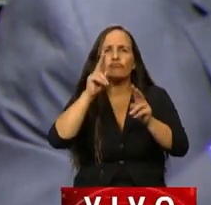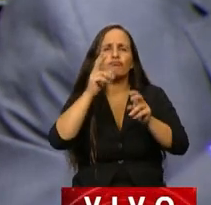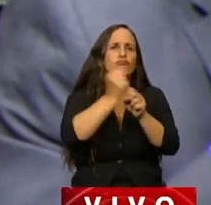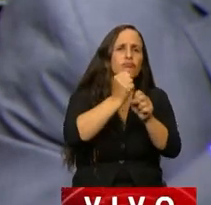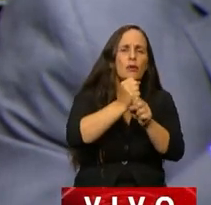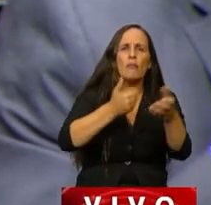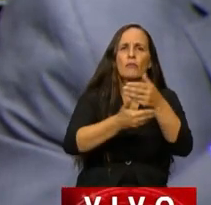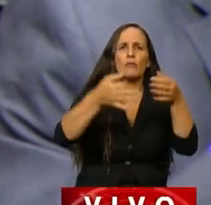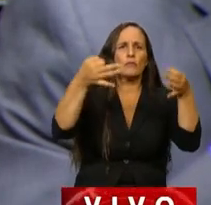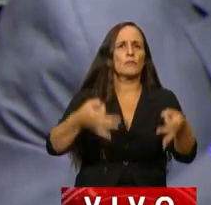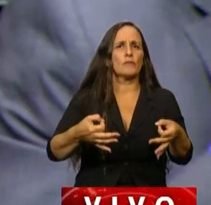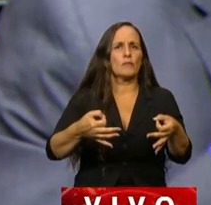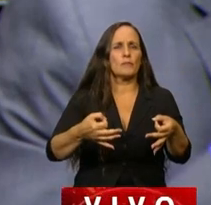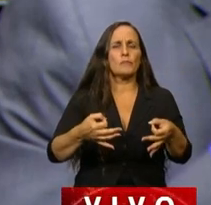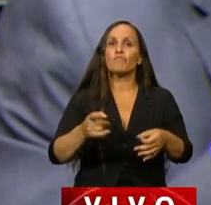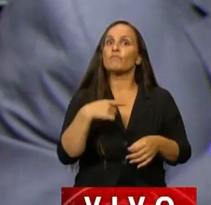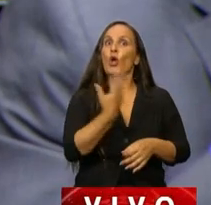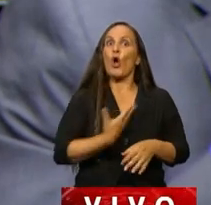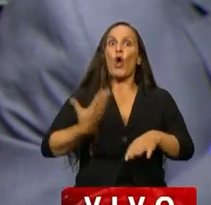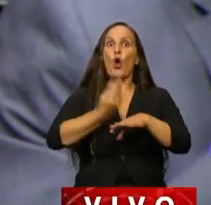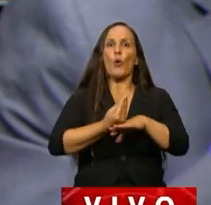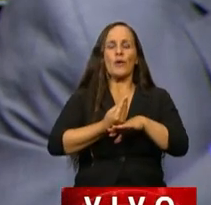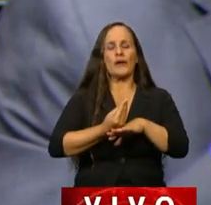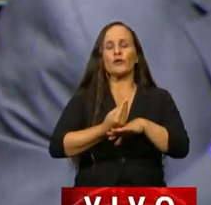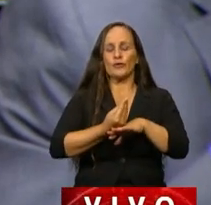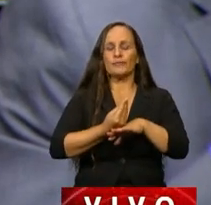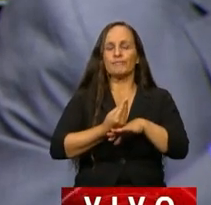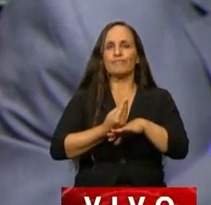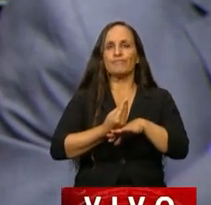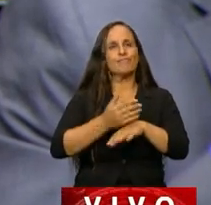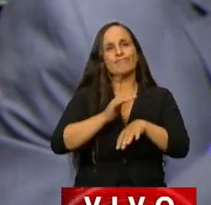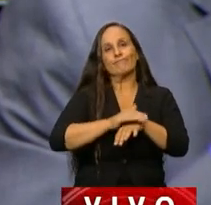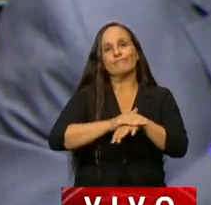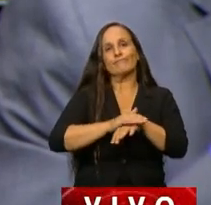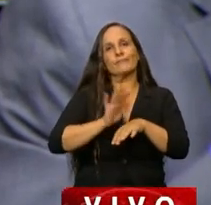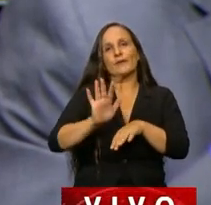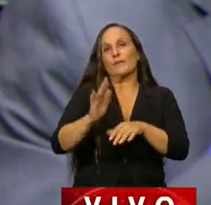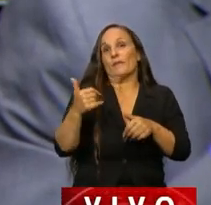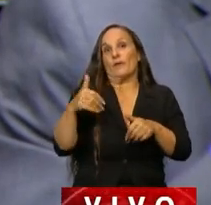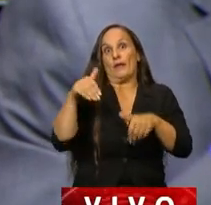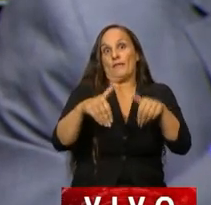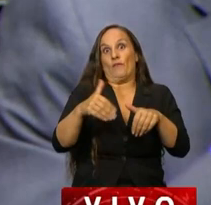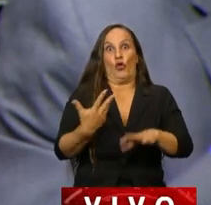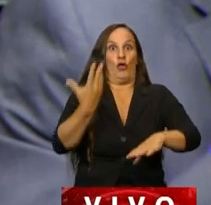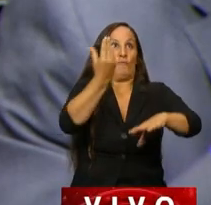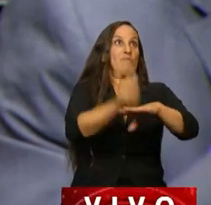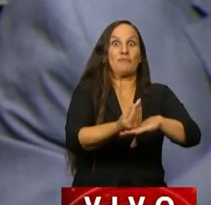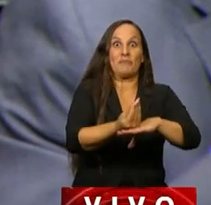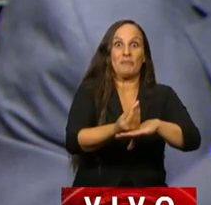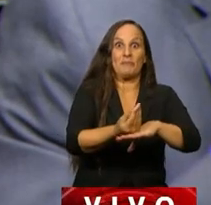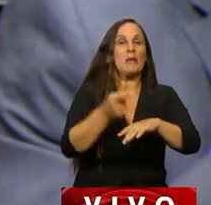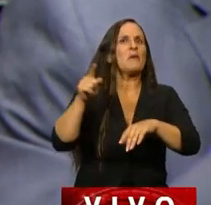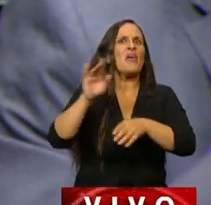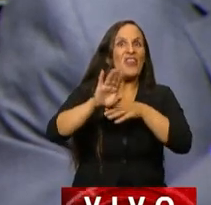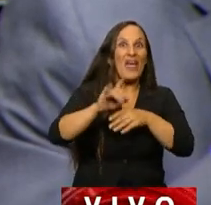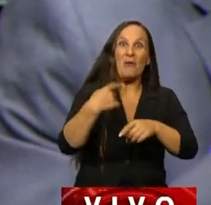Nuestro gobierno se hace cargo del mandato que nos llevó a las urnas, de resolver la deuda